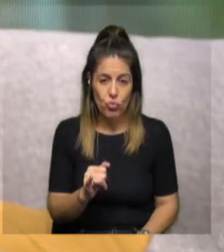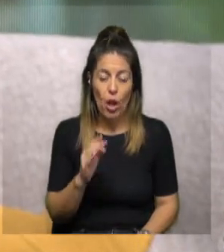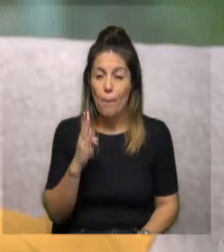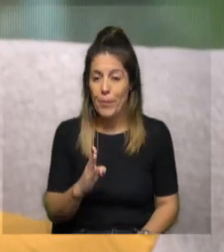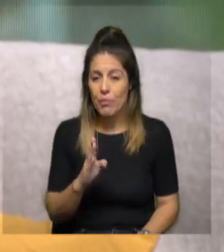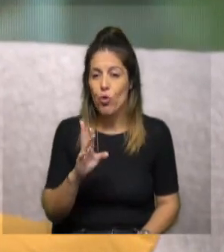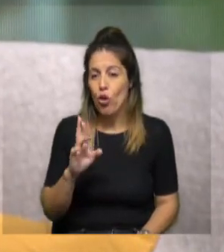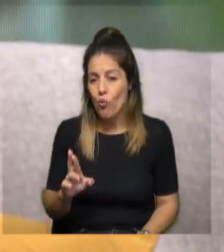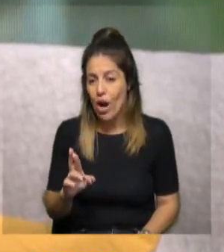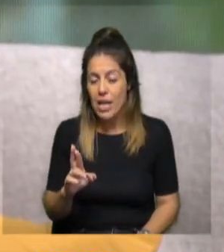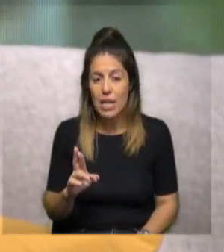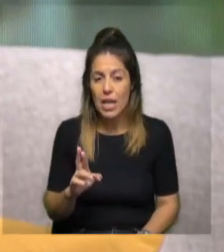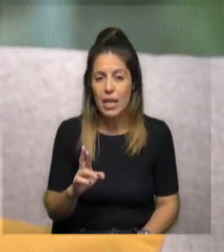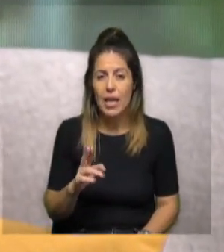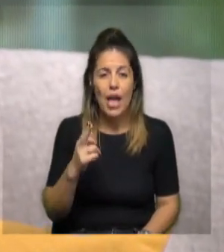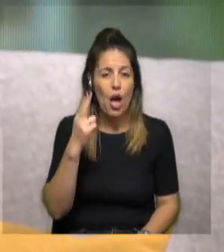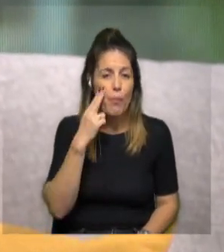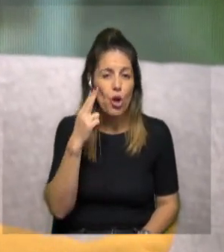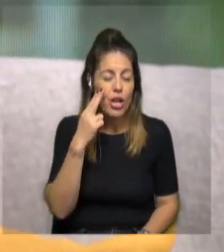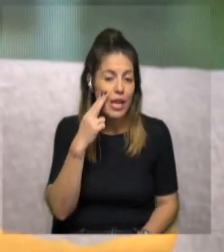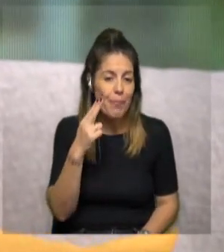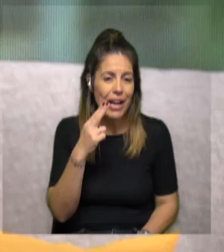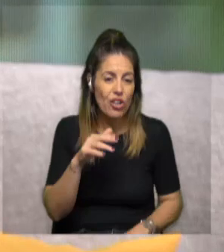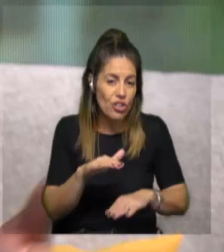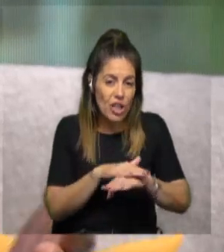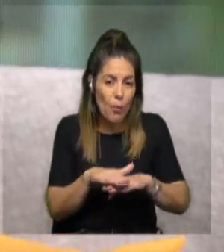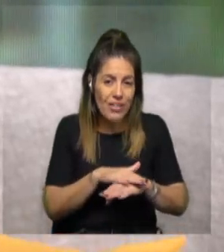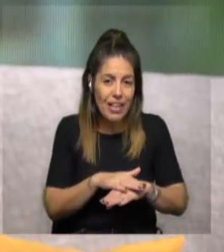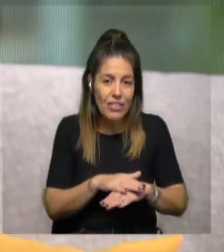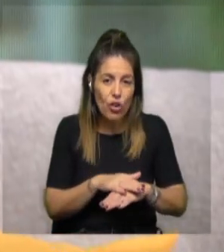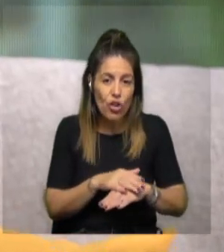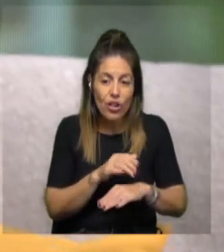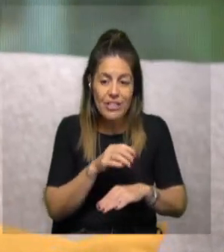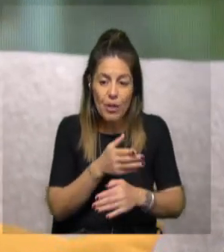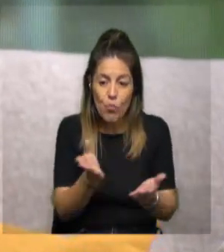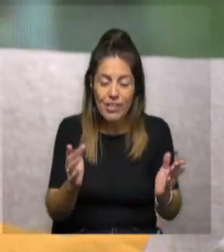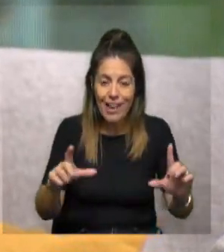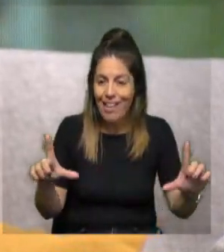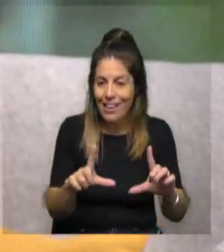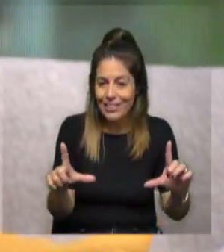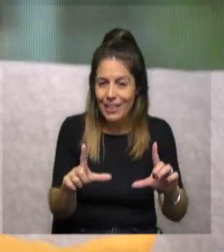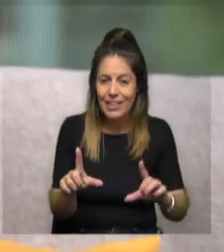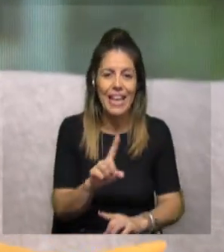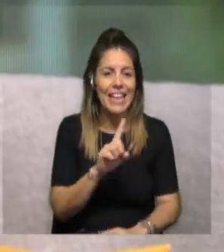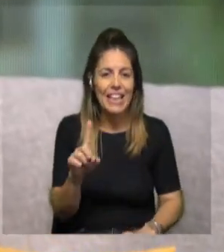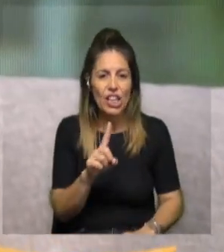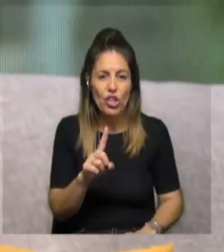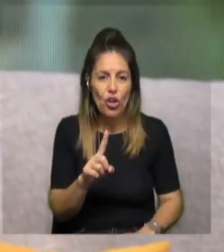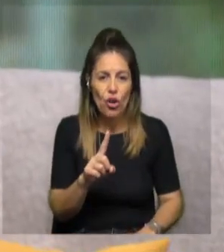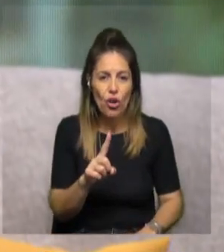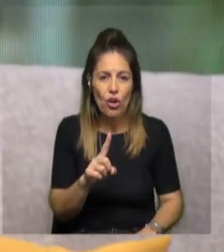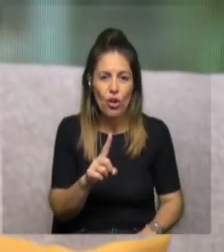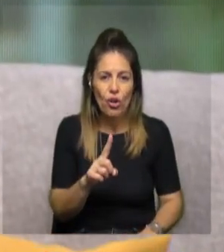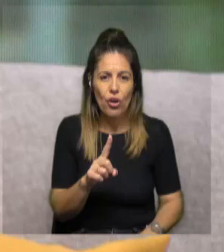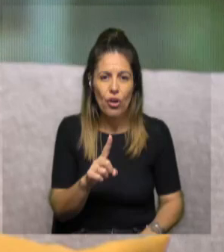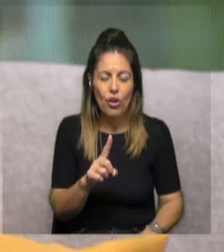Pitbull, Rottweiler... El problema es que nos estamos basando en lo que sale en la tele. Claro. Y no en lo que está en el Pereira Rosel, que son